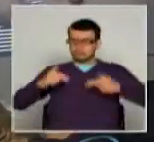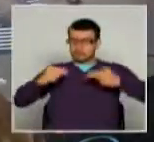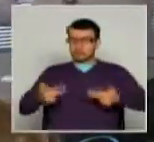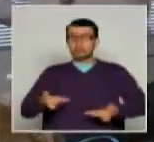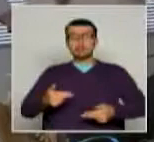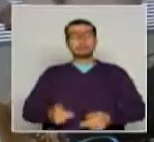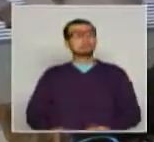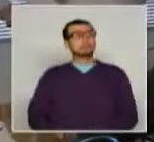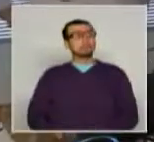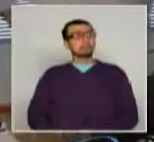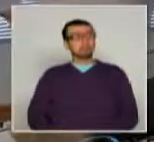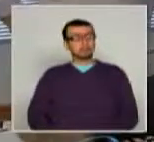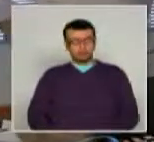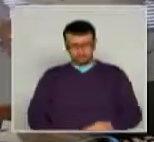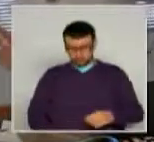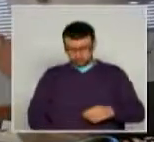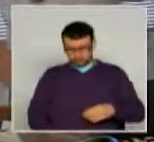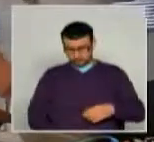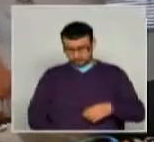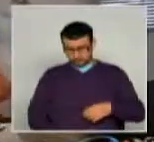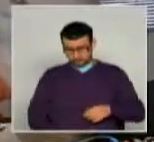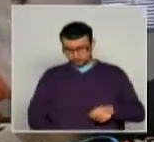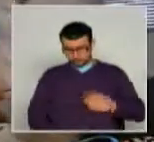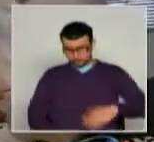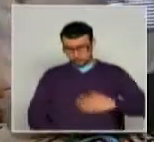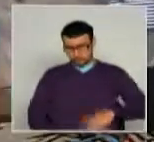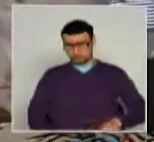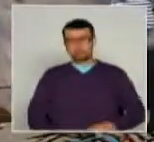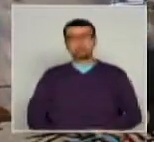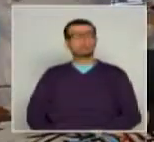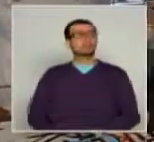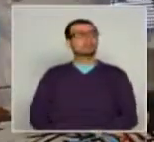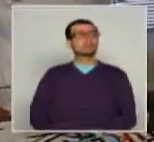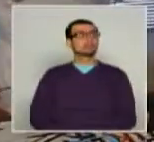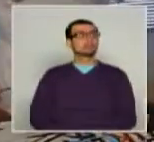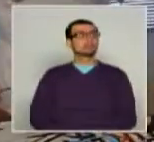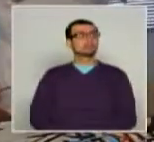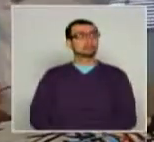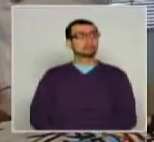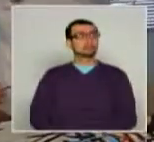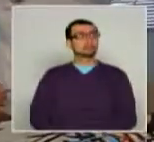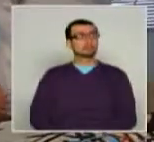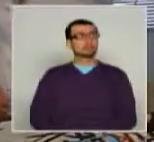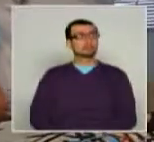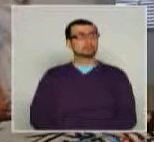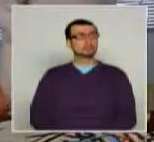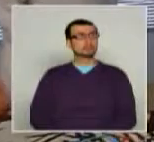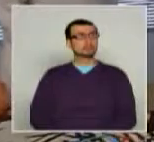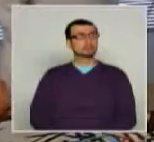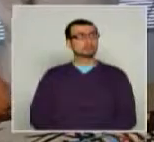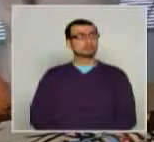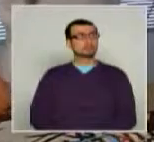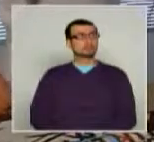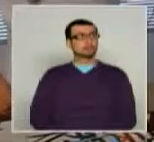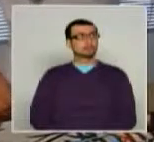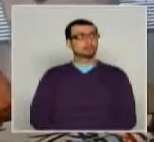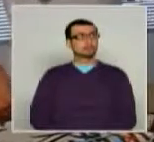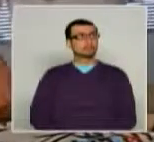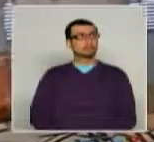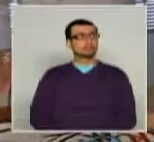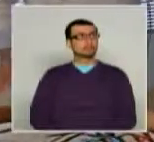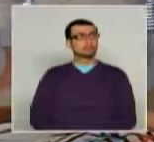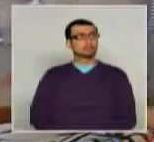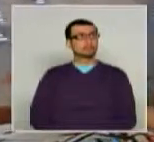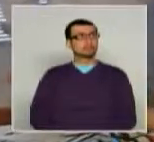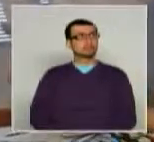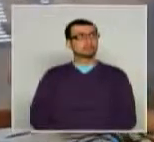girarnos de lado hacia acá. Perfecto. Esta rodilla, este pie lo vamos a apoyar acá, esta rodilla. Muy bien.